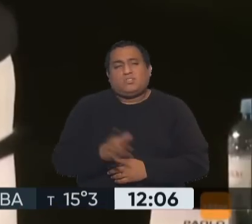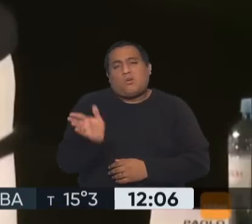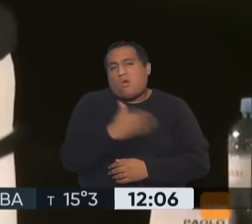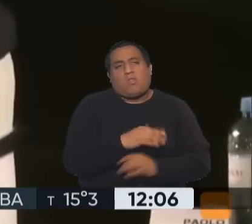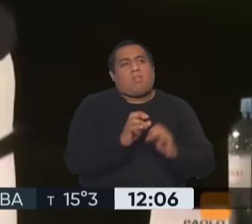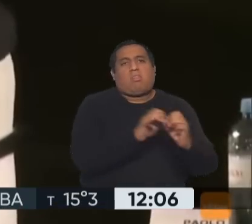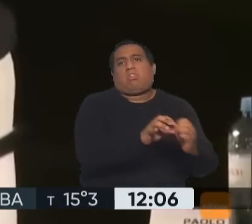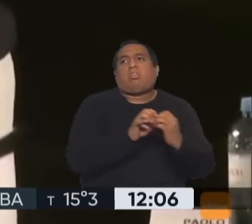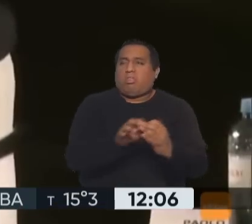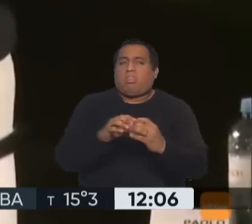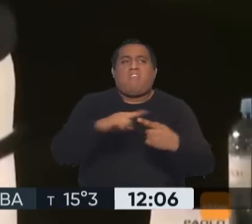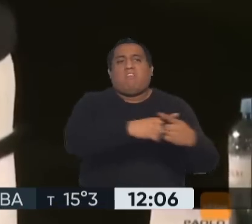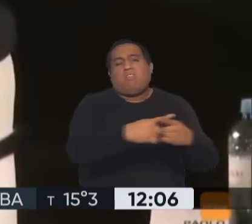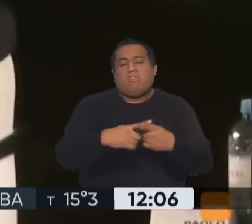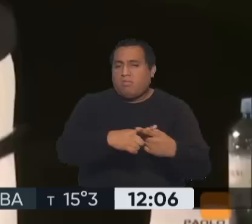lado,